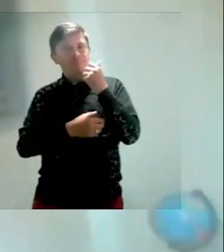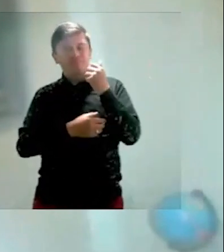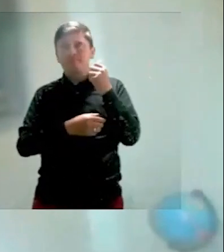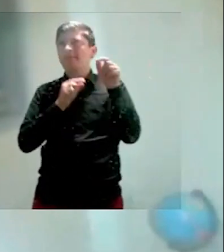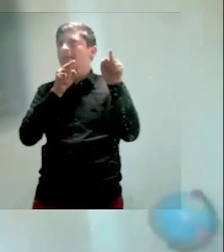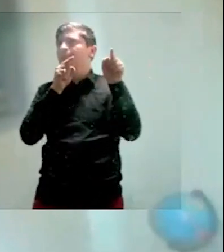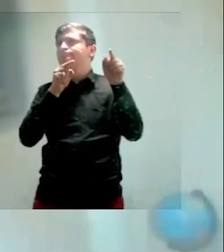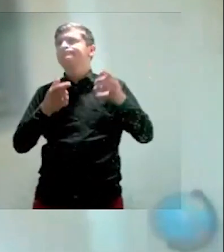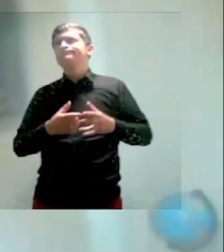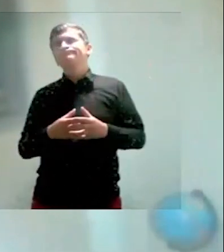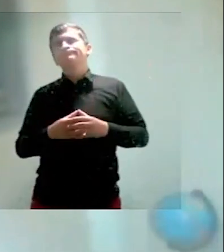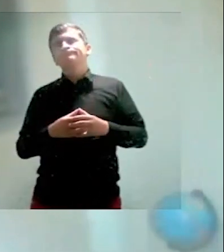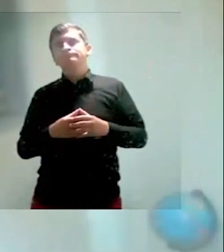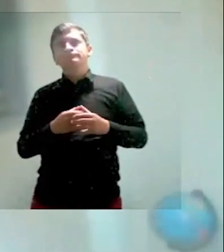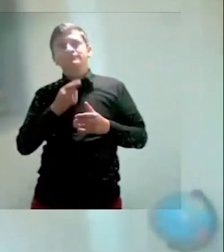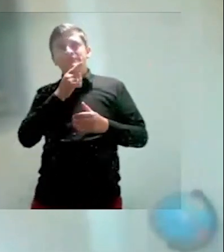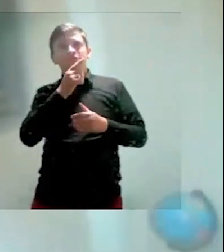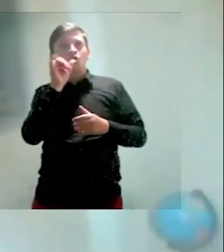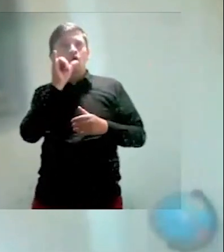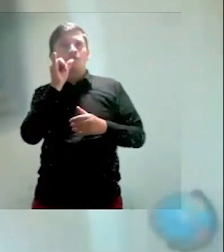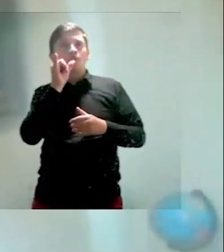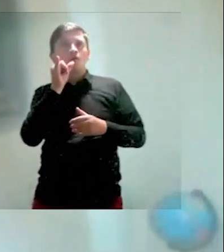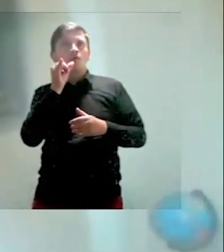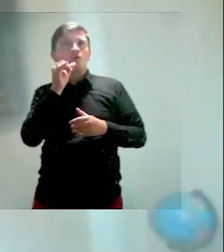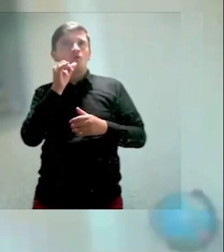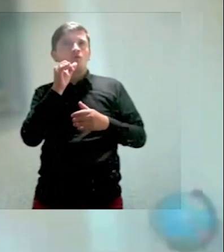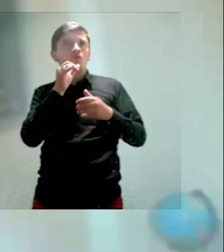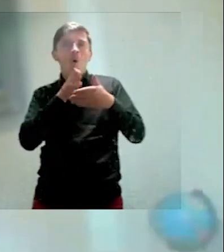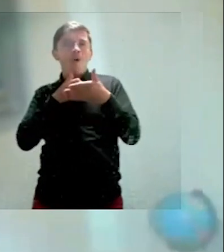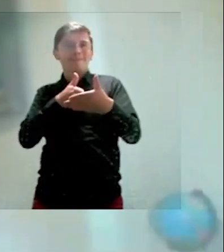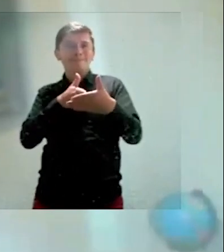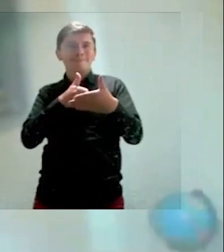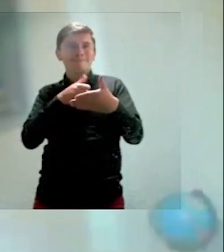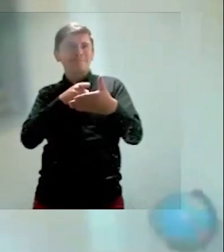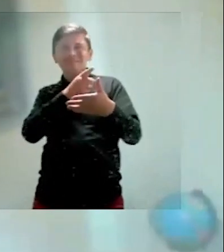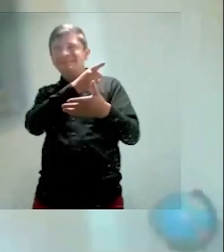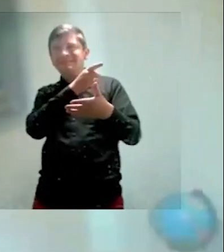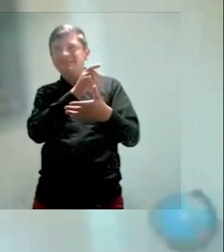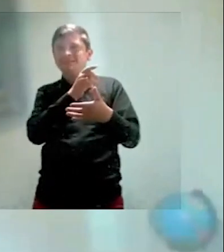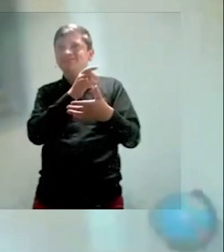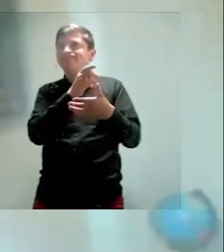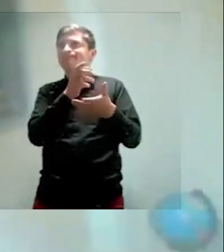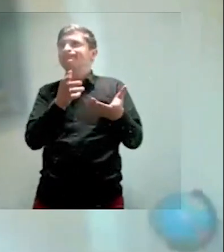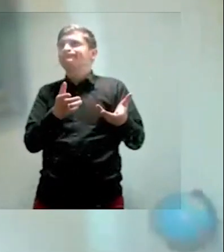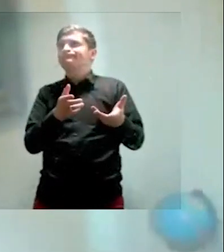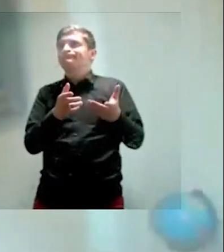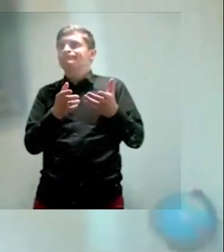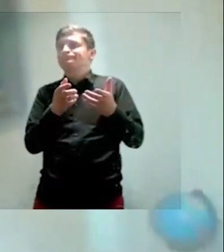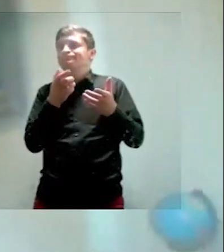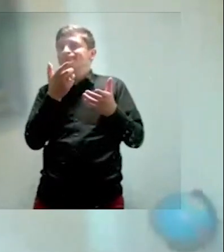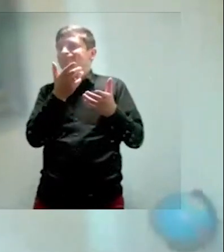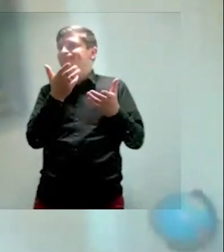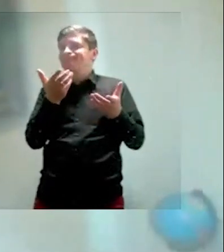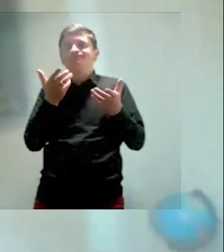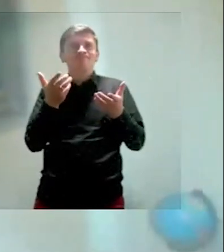no tiene un término de caducidad, sino una digamos, un margen razonable y